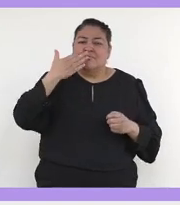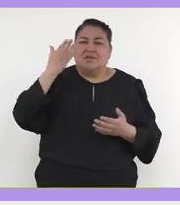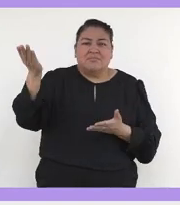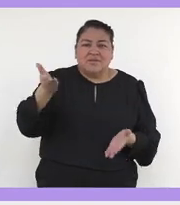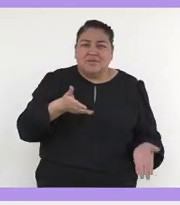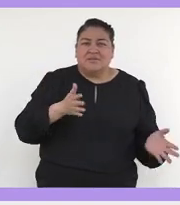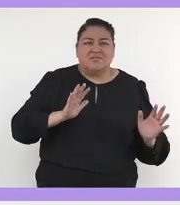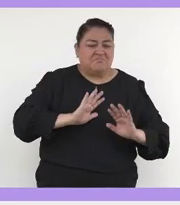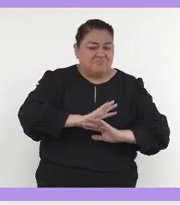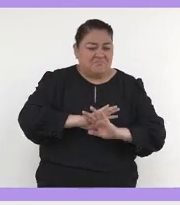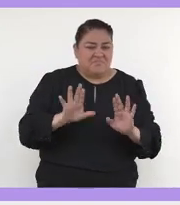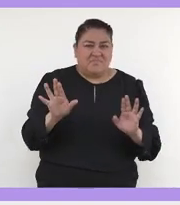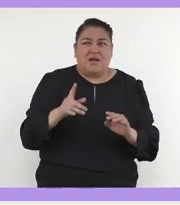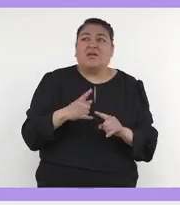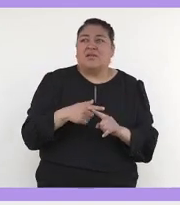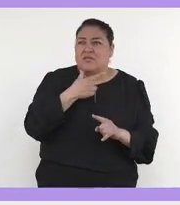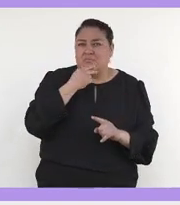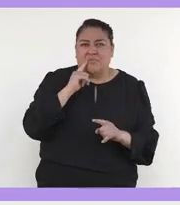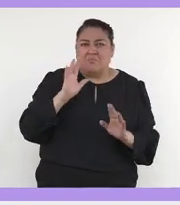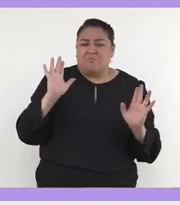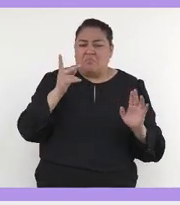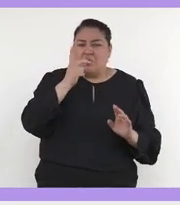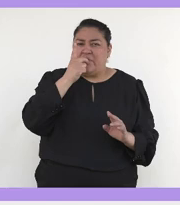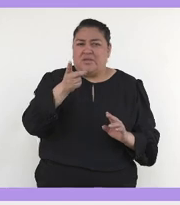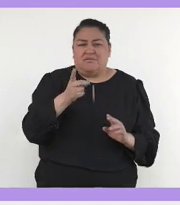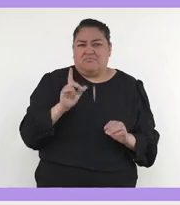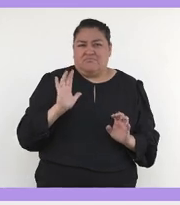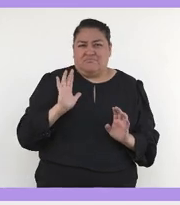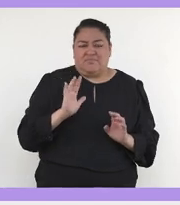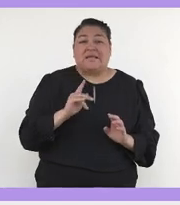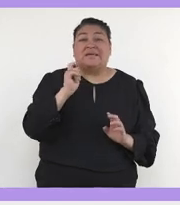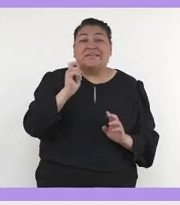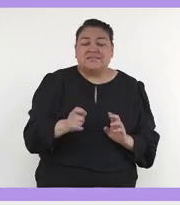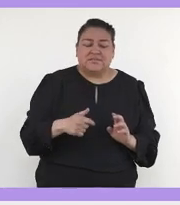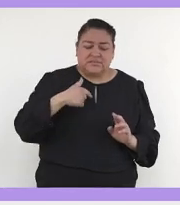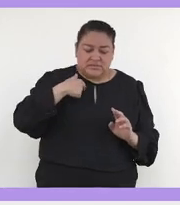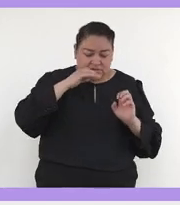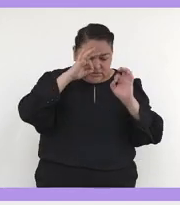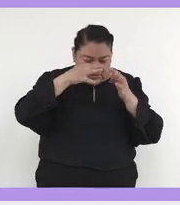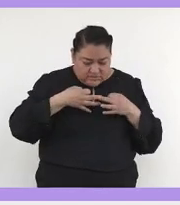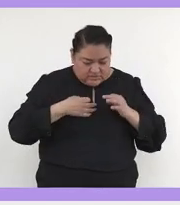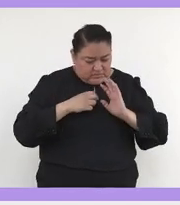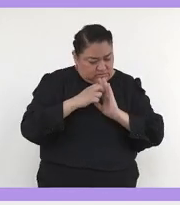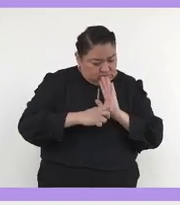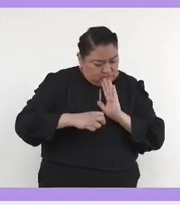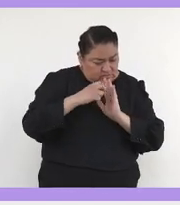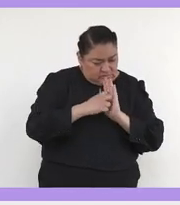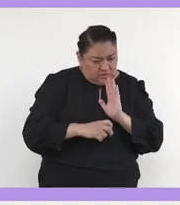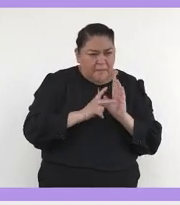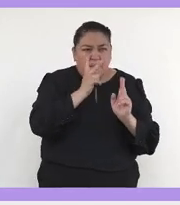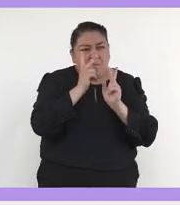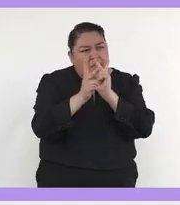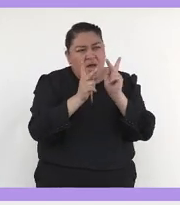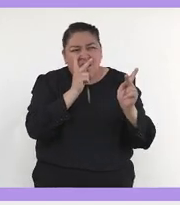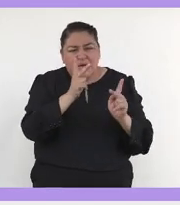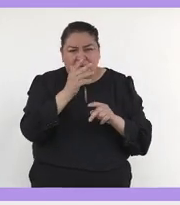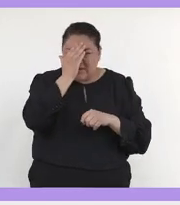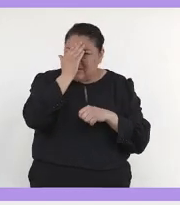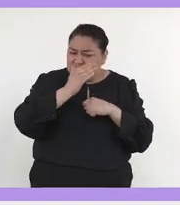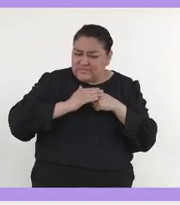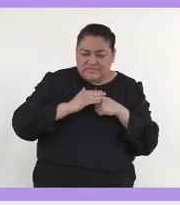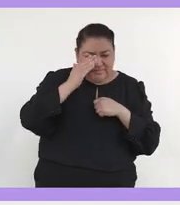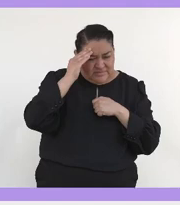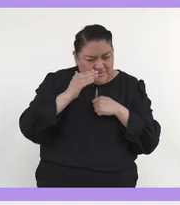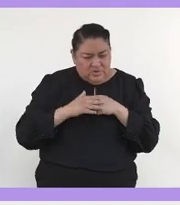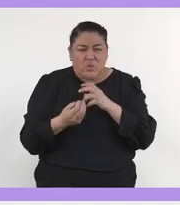bueno lo único que requieres de práctica de conciencia de saber qué palabras están usando de verdad que a veces hablamos como